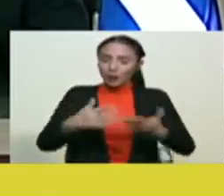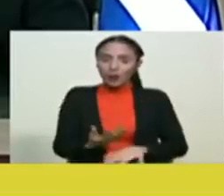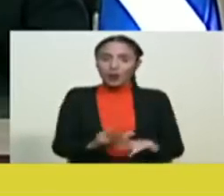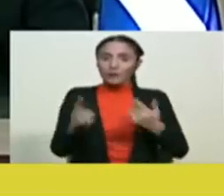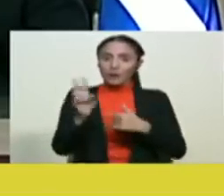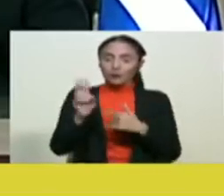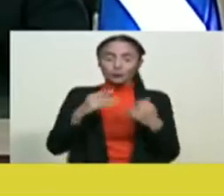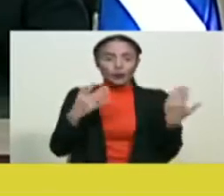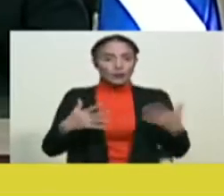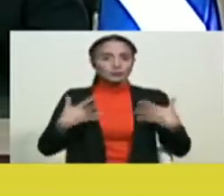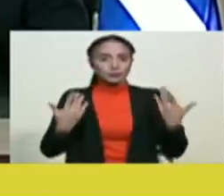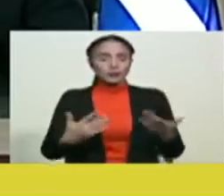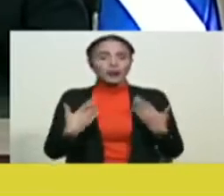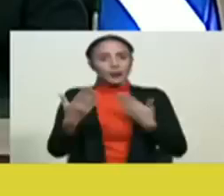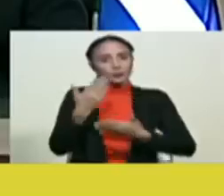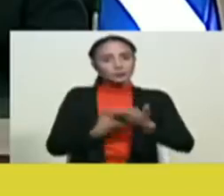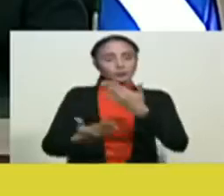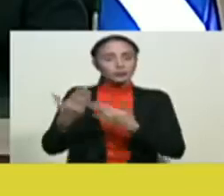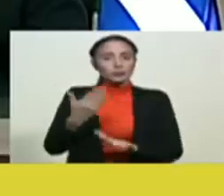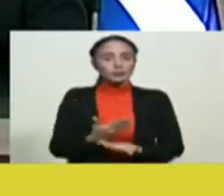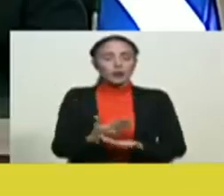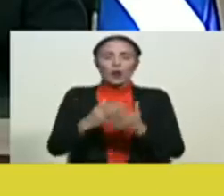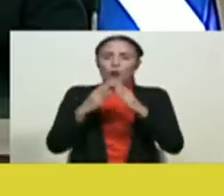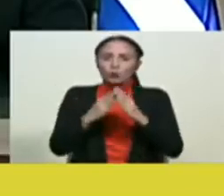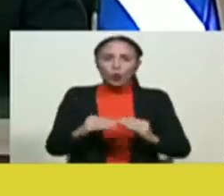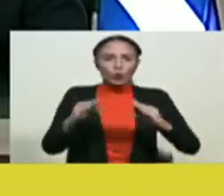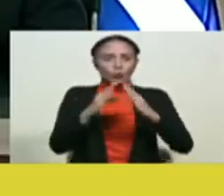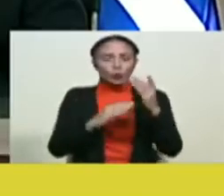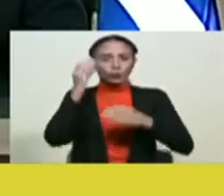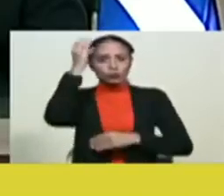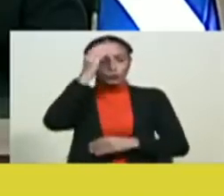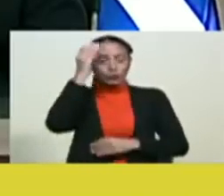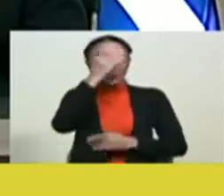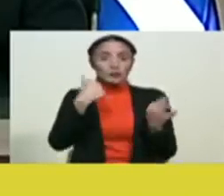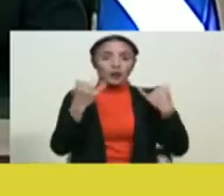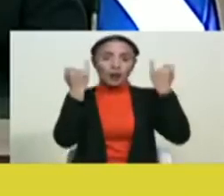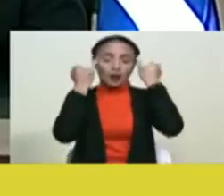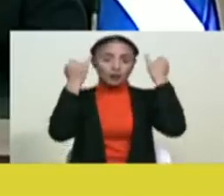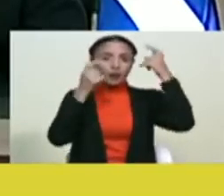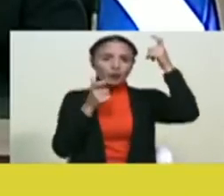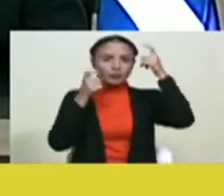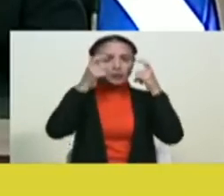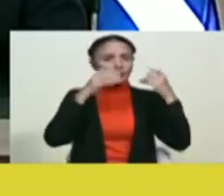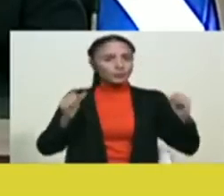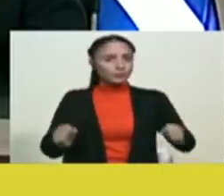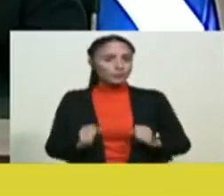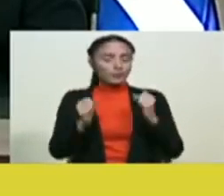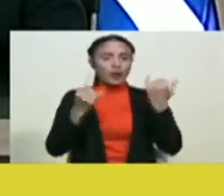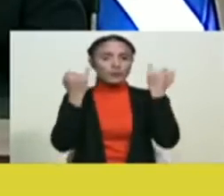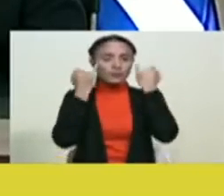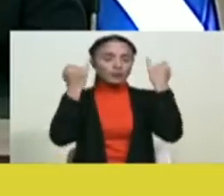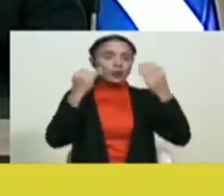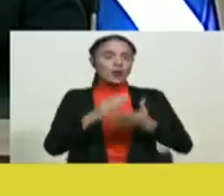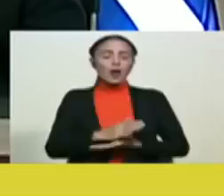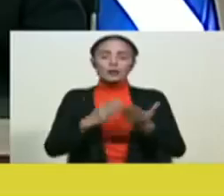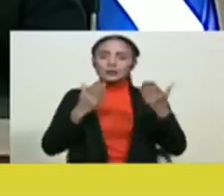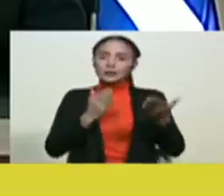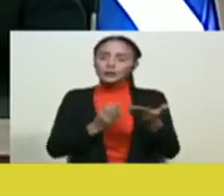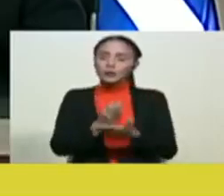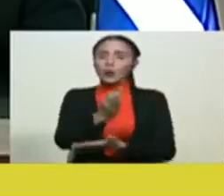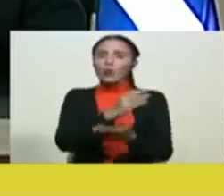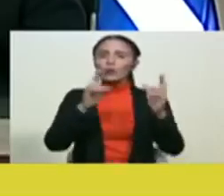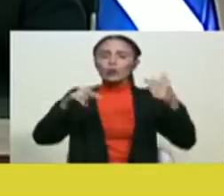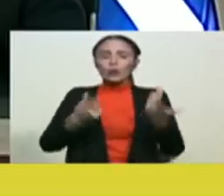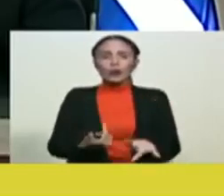cerco de la derecha imperialista y neoliberal conscientes de que el legado revolucionario está vivo y vibrante en venezuela